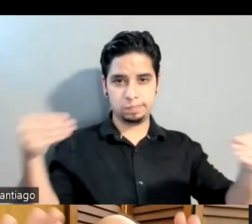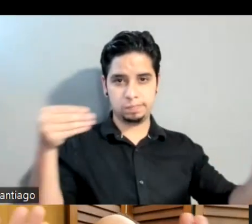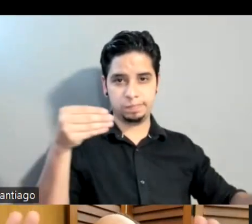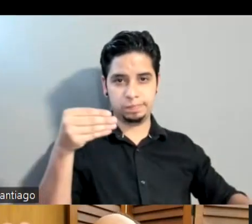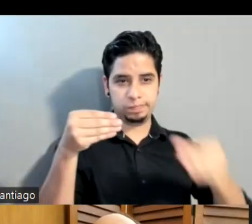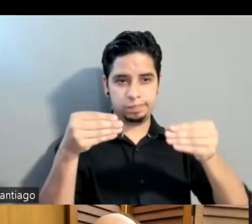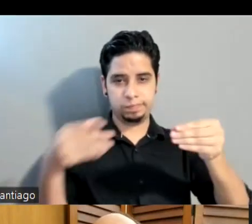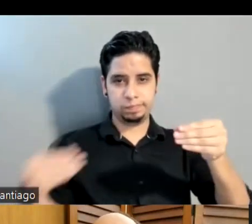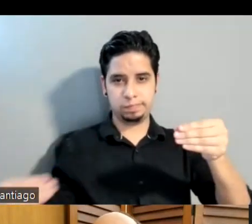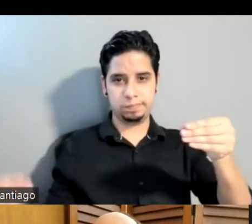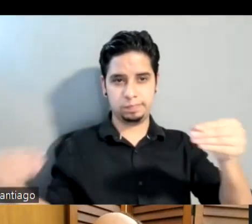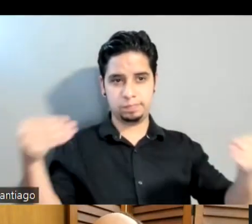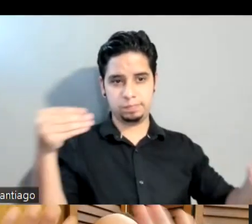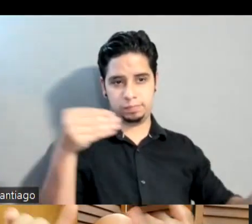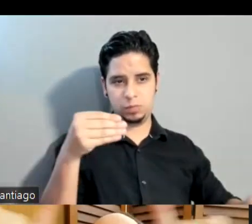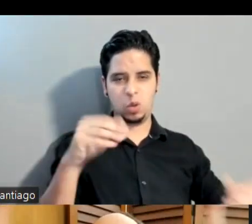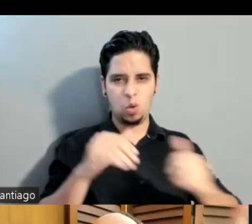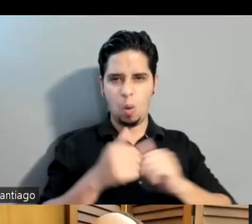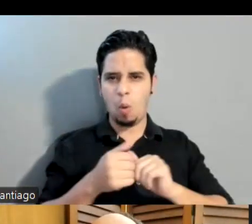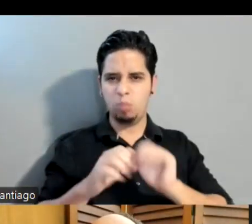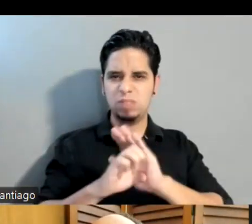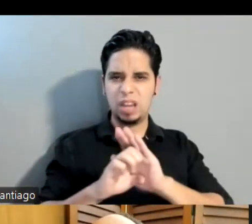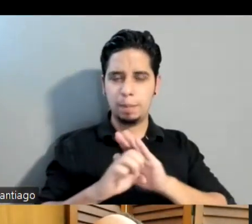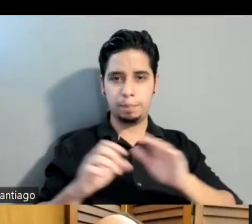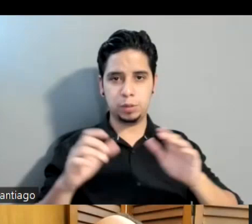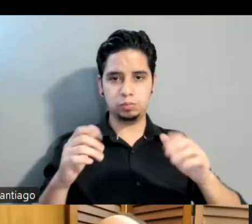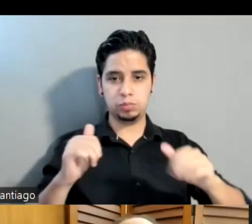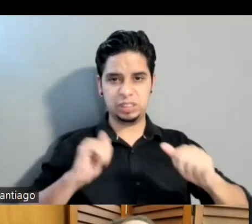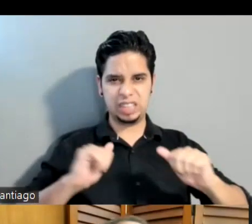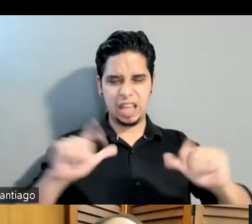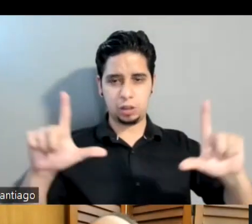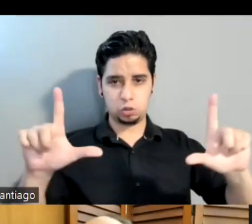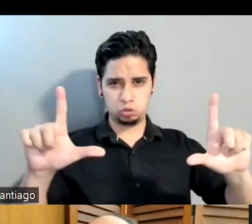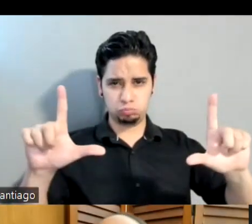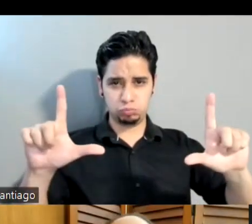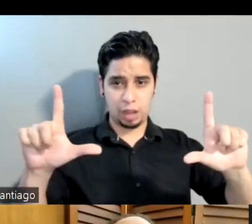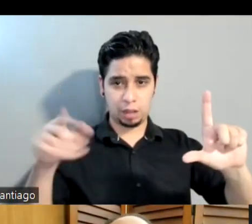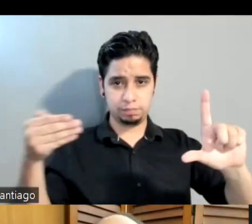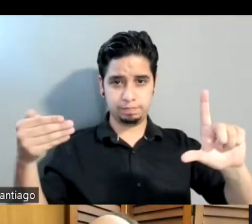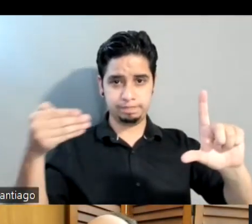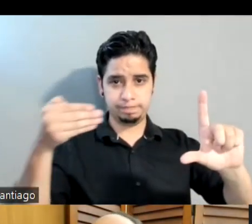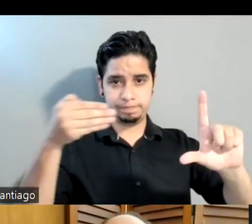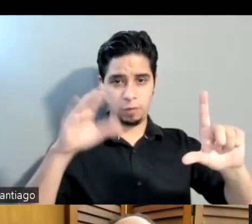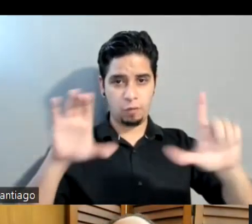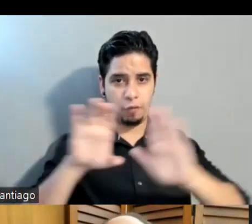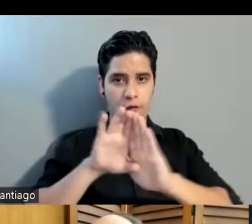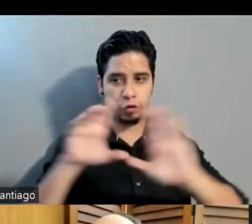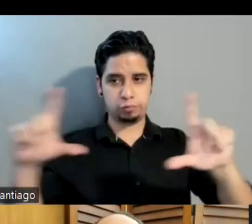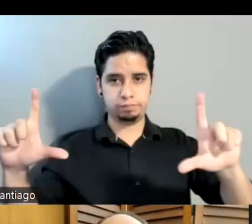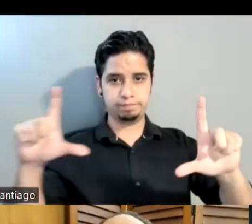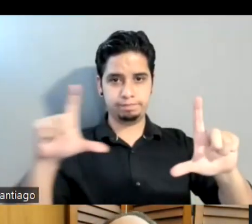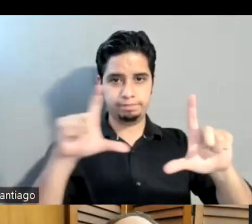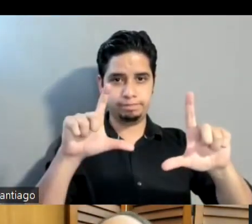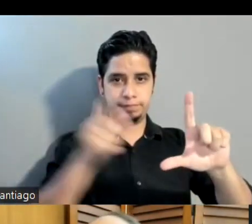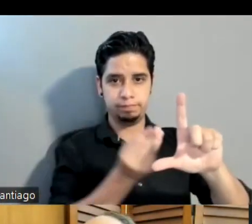Sí, es como un teatrito, como una boca del escenario. Teatrito, ay. Y va pasando esas láminas, ¿verdad? O